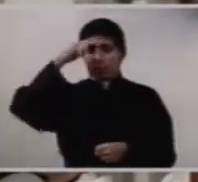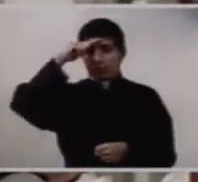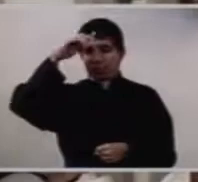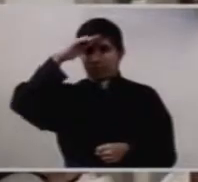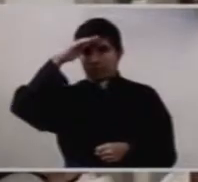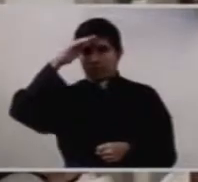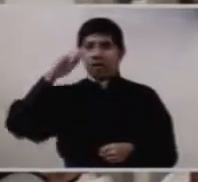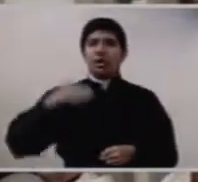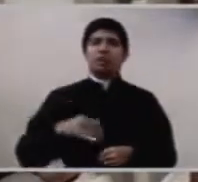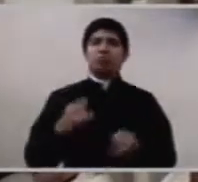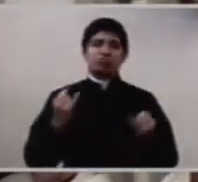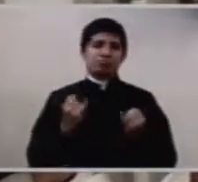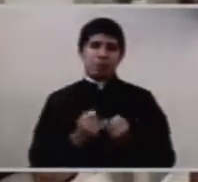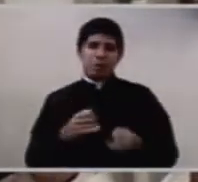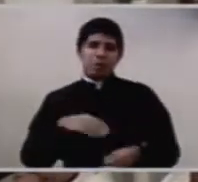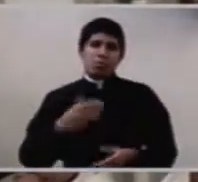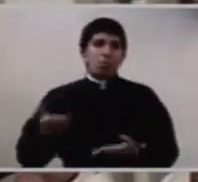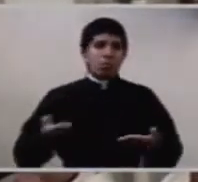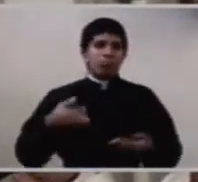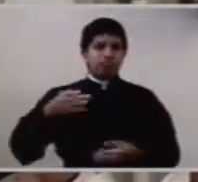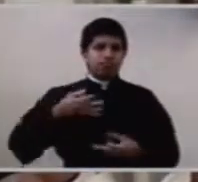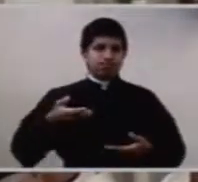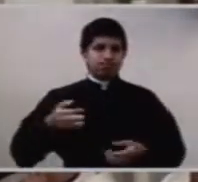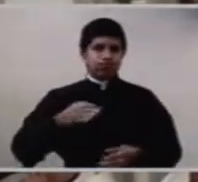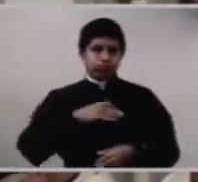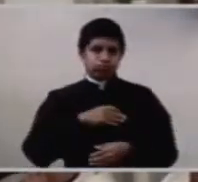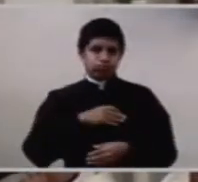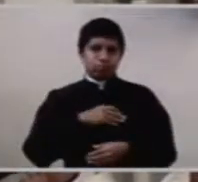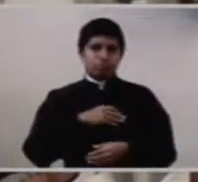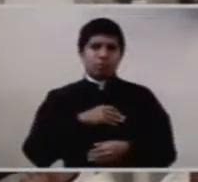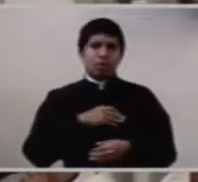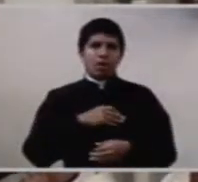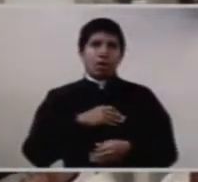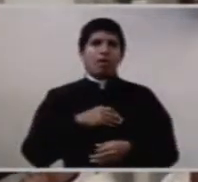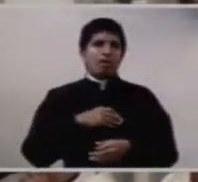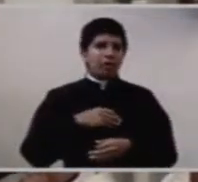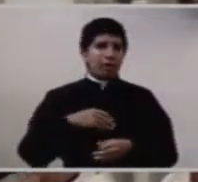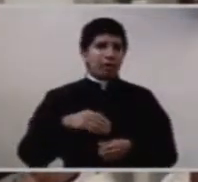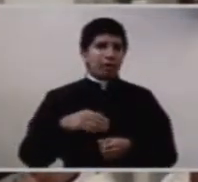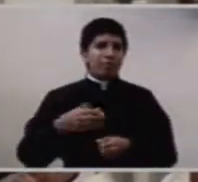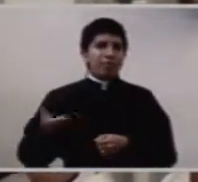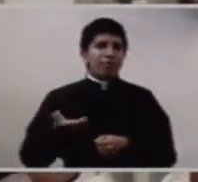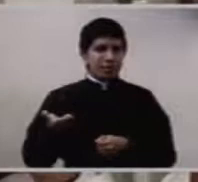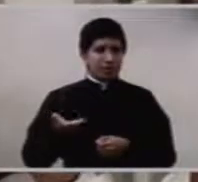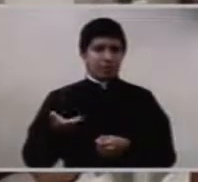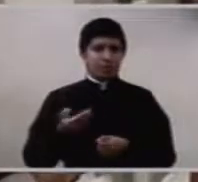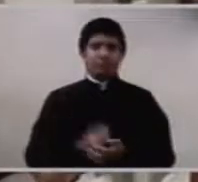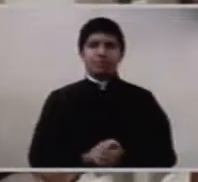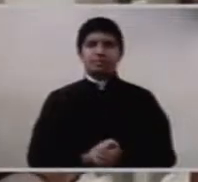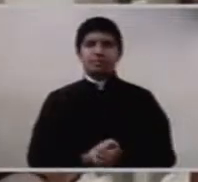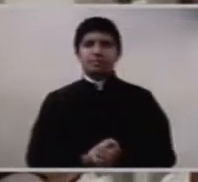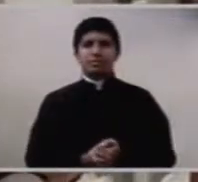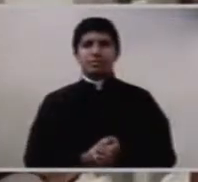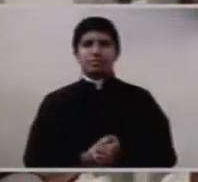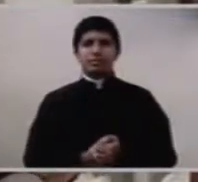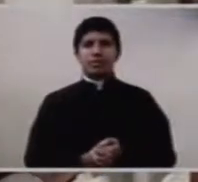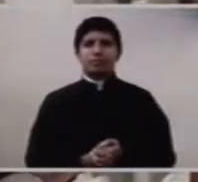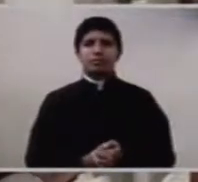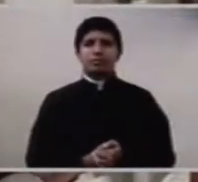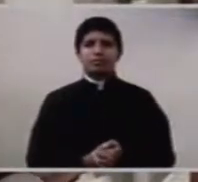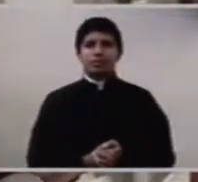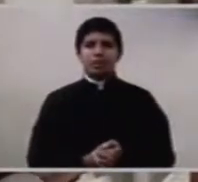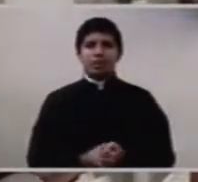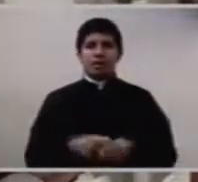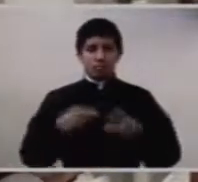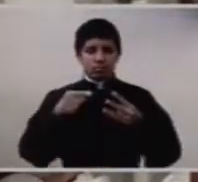lugar, la capacidad que tenemos para recapacitar, para convertirnos. Y en